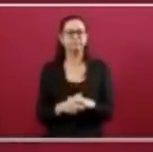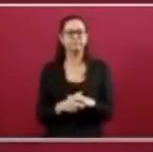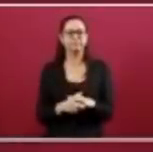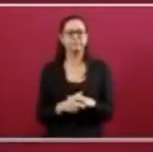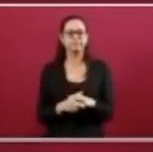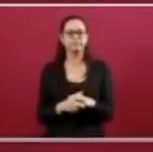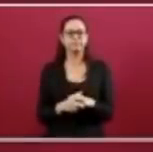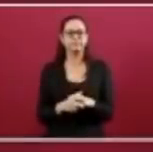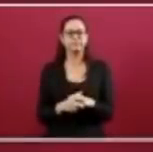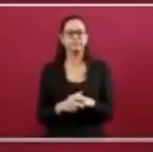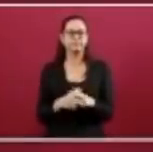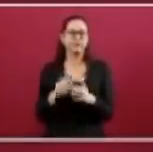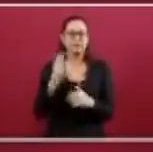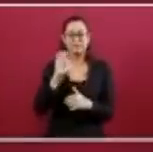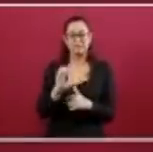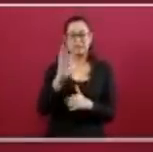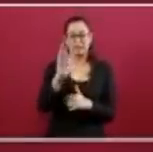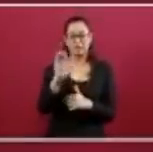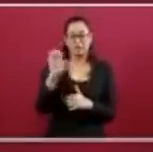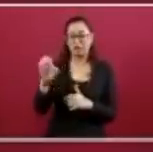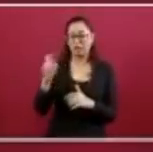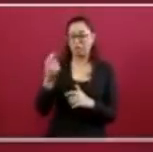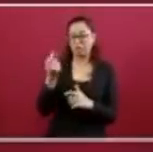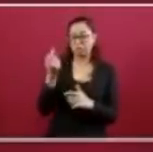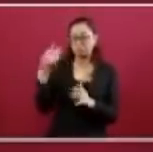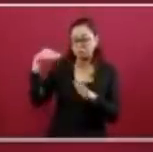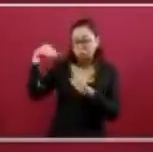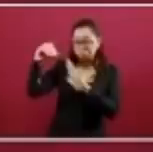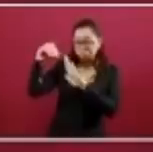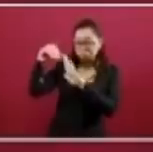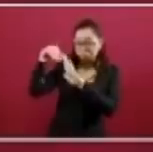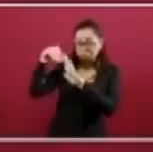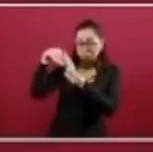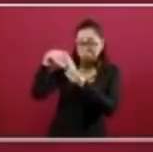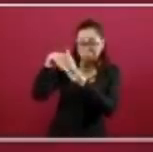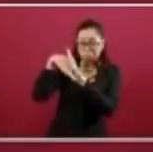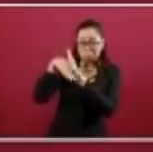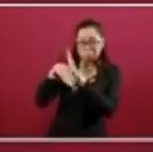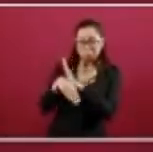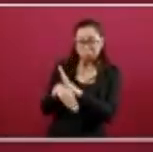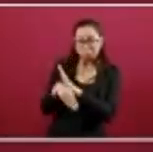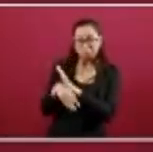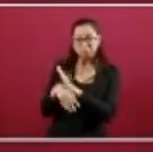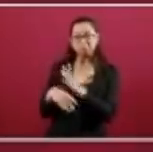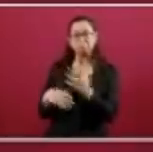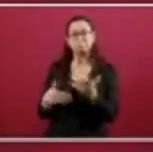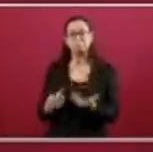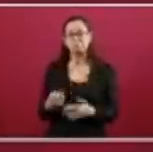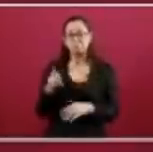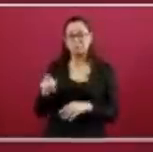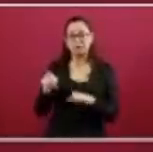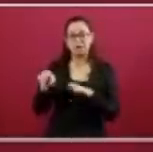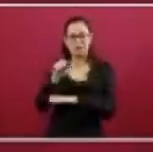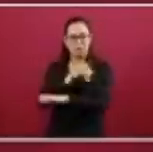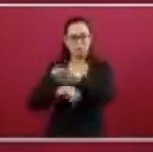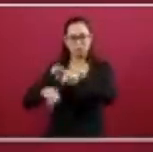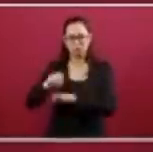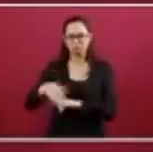de la Comisión Federal de Electricidad, de cómo esta empresa